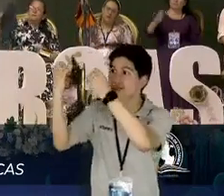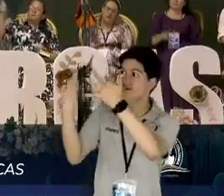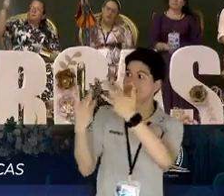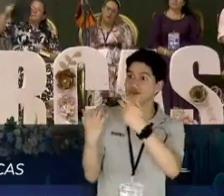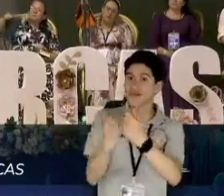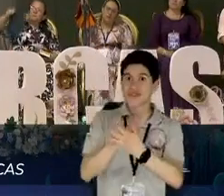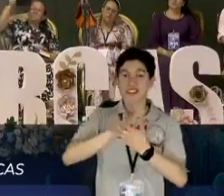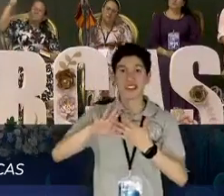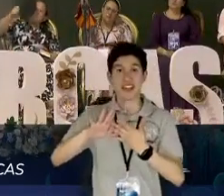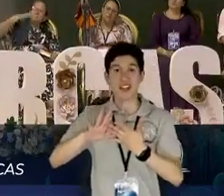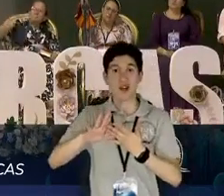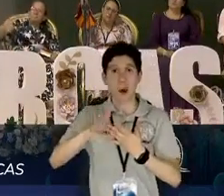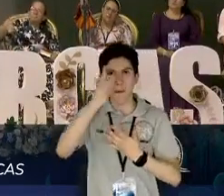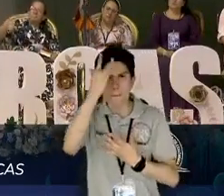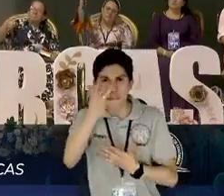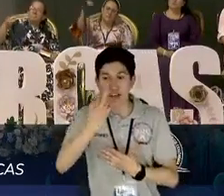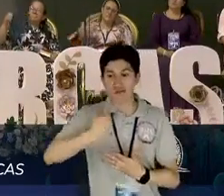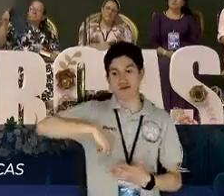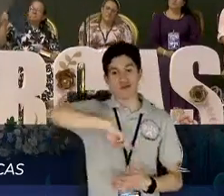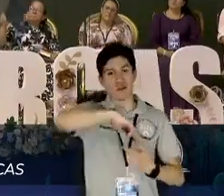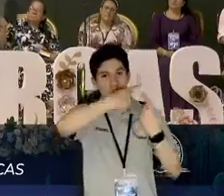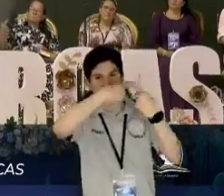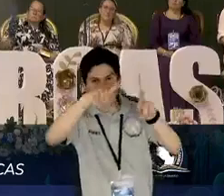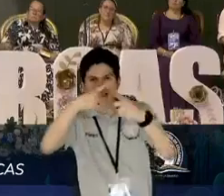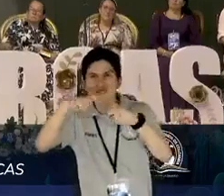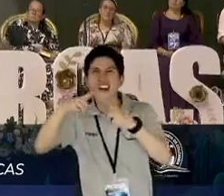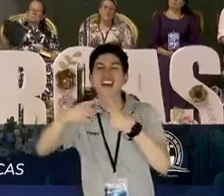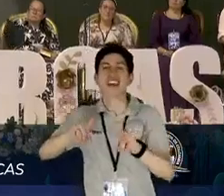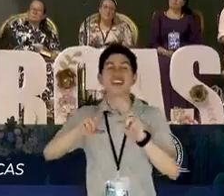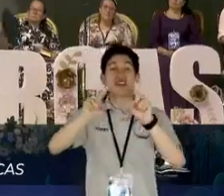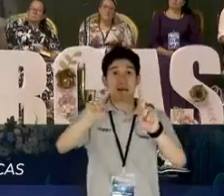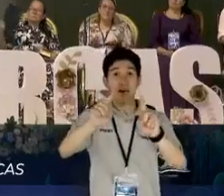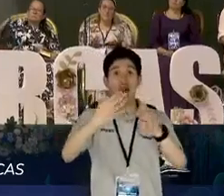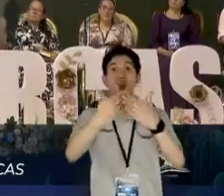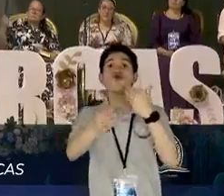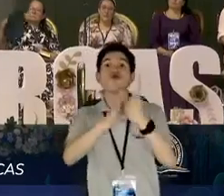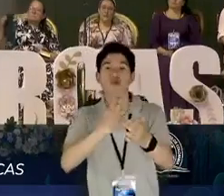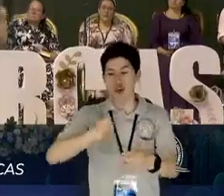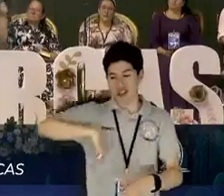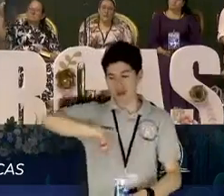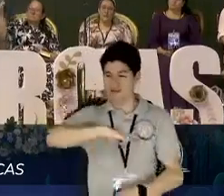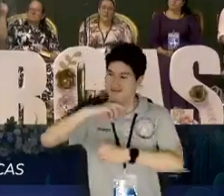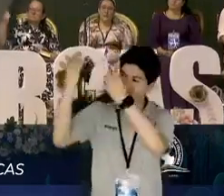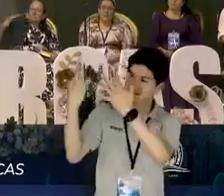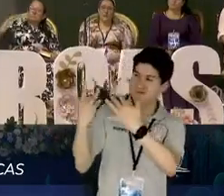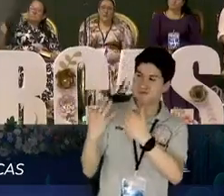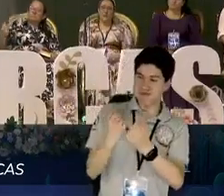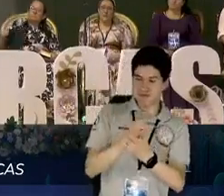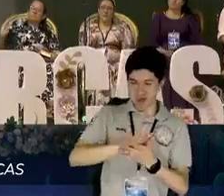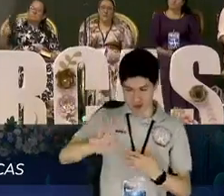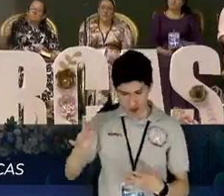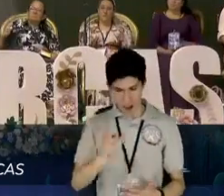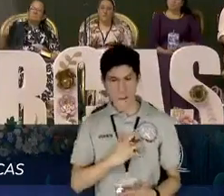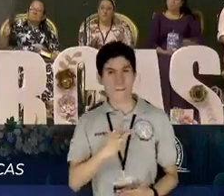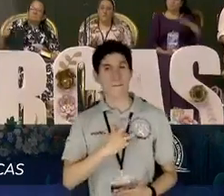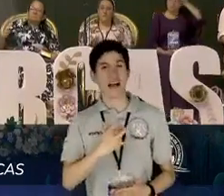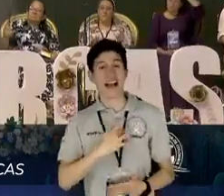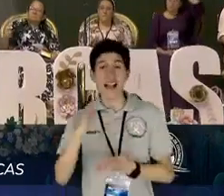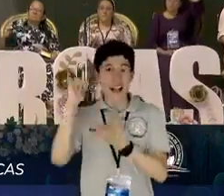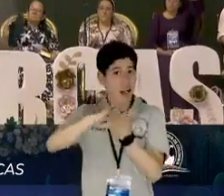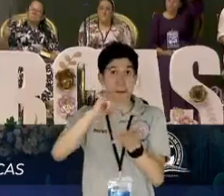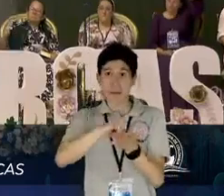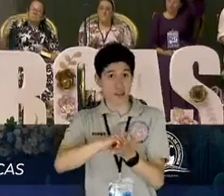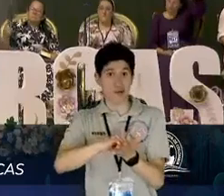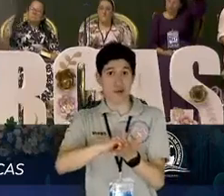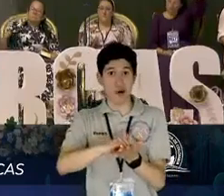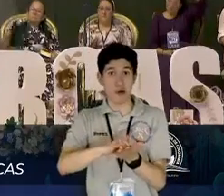somos diferentes, tenemos el sentir del Espíritu Santo que ha sido depositada en nuestra vida. Gloria al